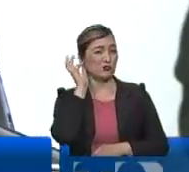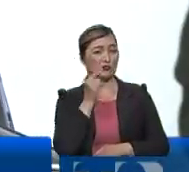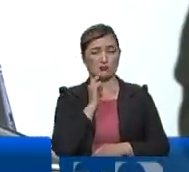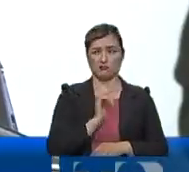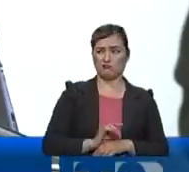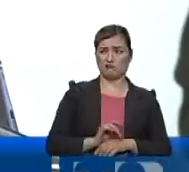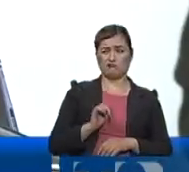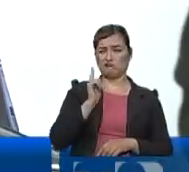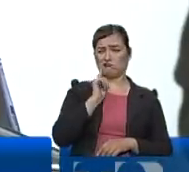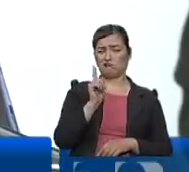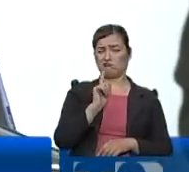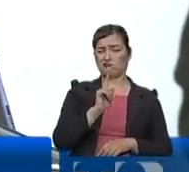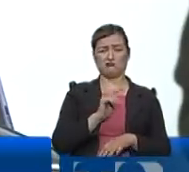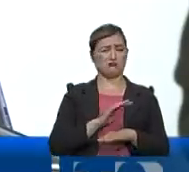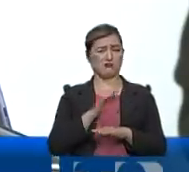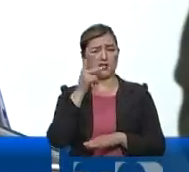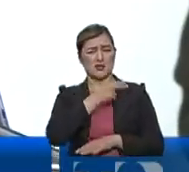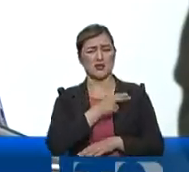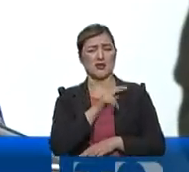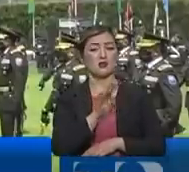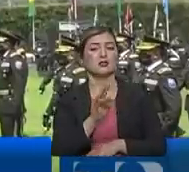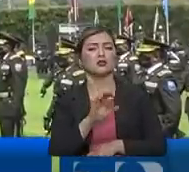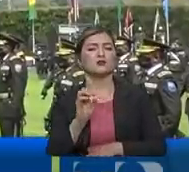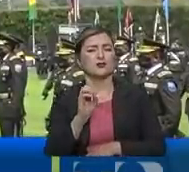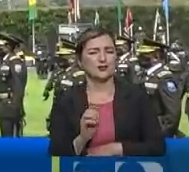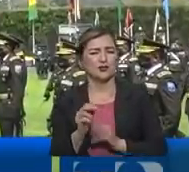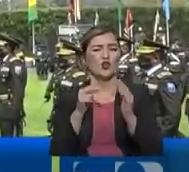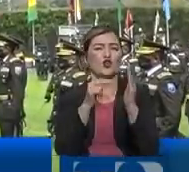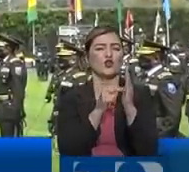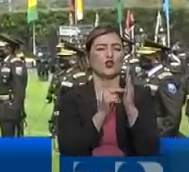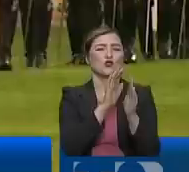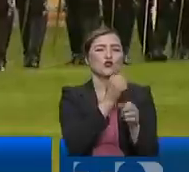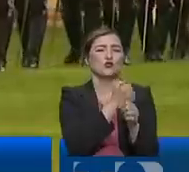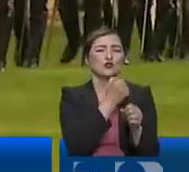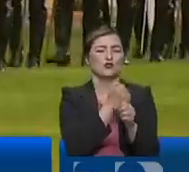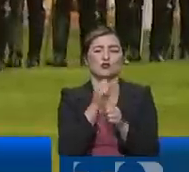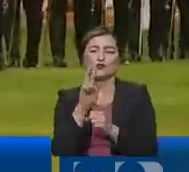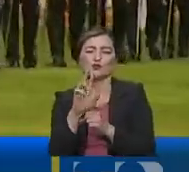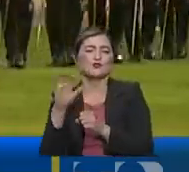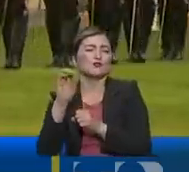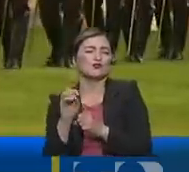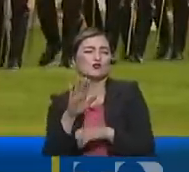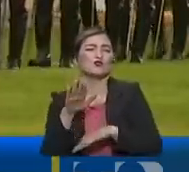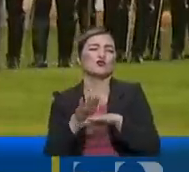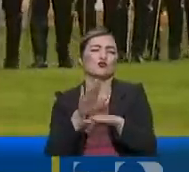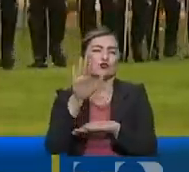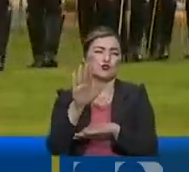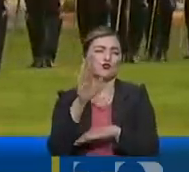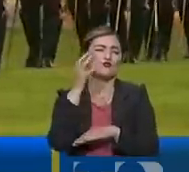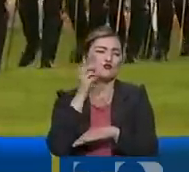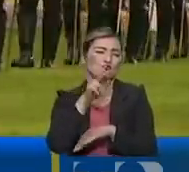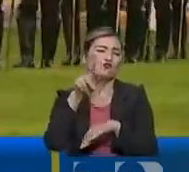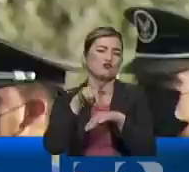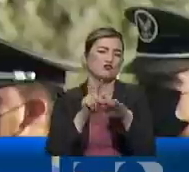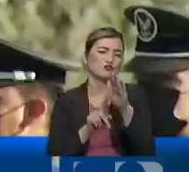negó dichas irregularidades y señaló que el 75% de la nota es sobre desempeño y el 25% restante sobre su ejercicio y